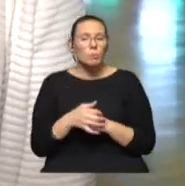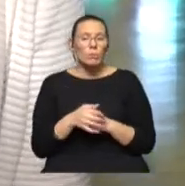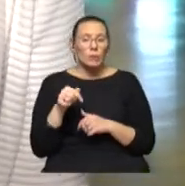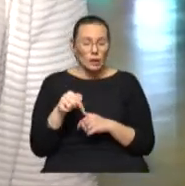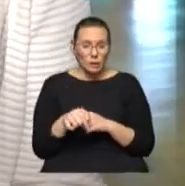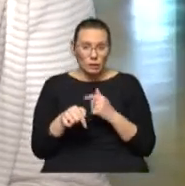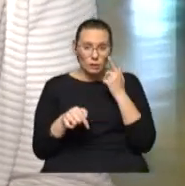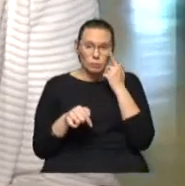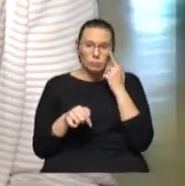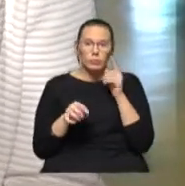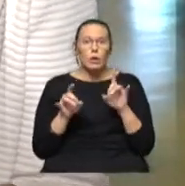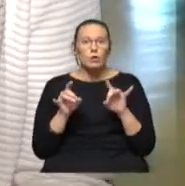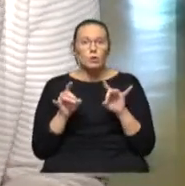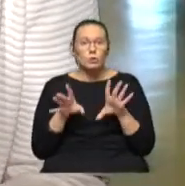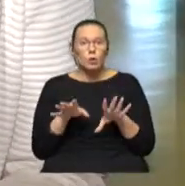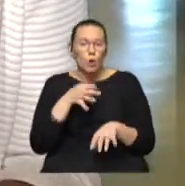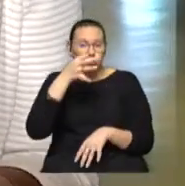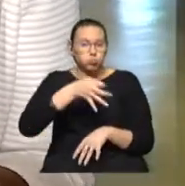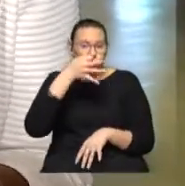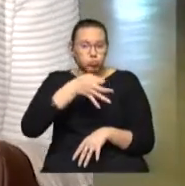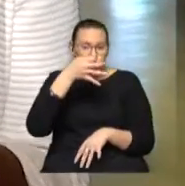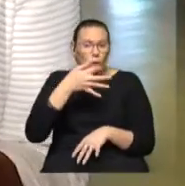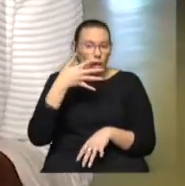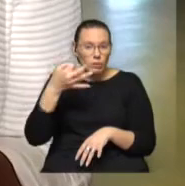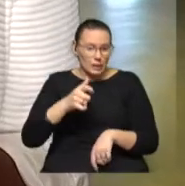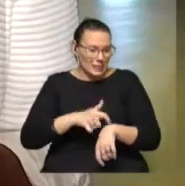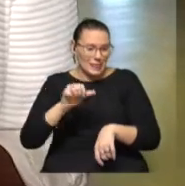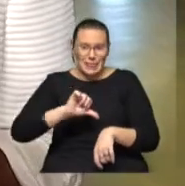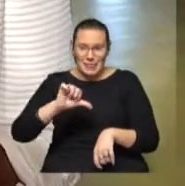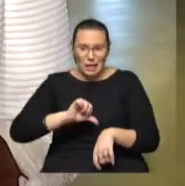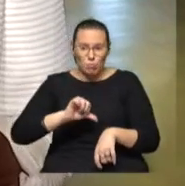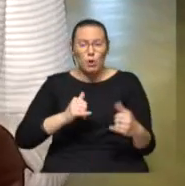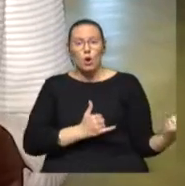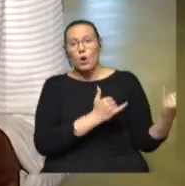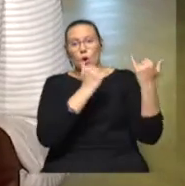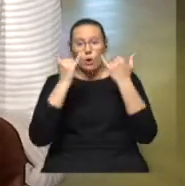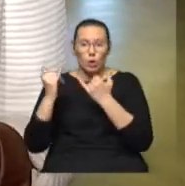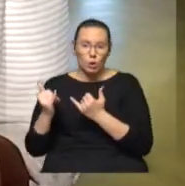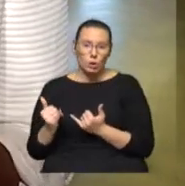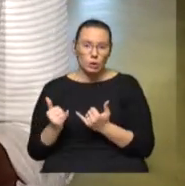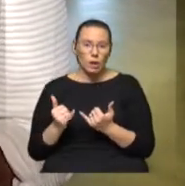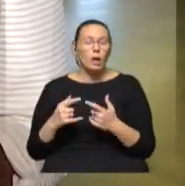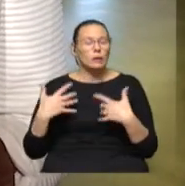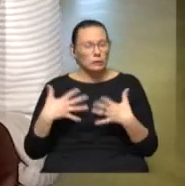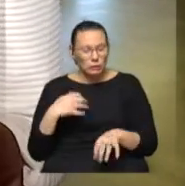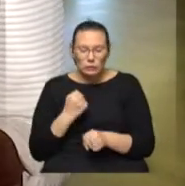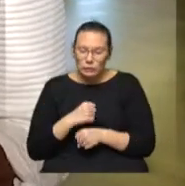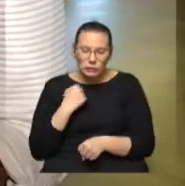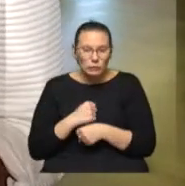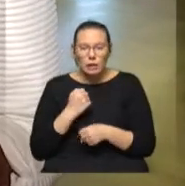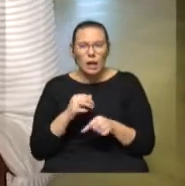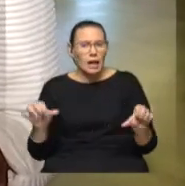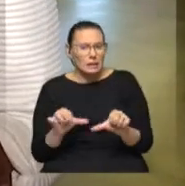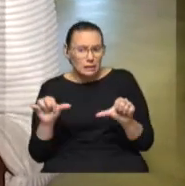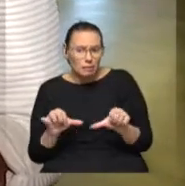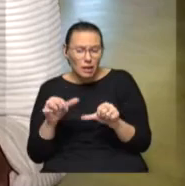esta oportunidad es solamente exposición, porque la verdad es que tenemos muy poco tiempo. La jornada ha sido muy intensa, muy llena de